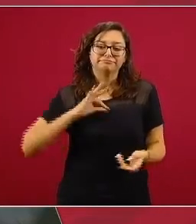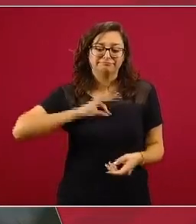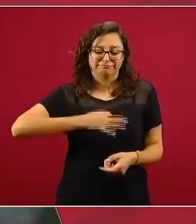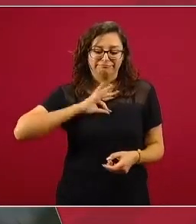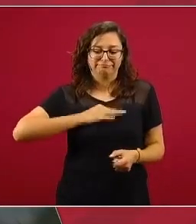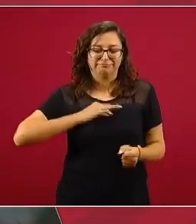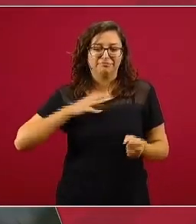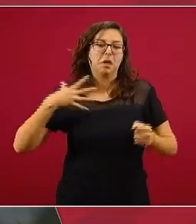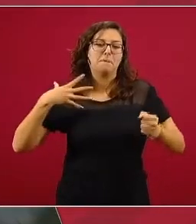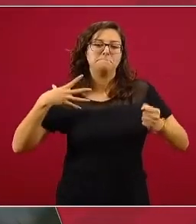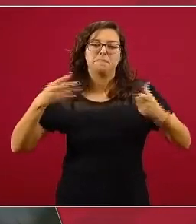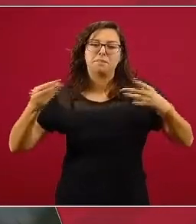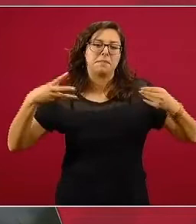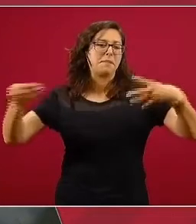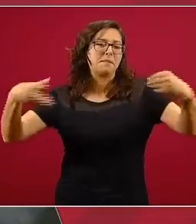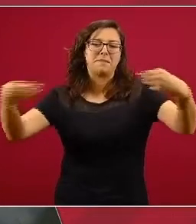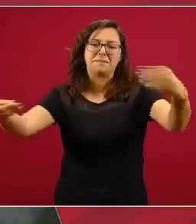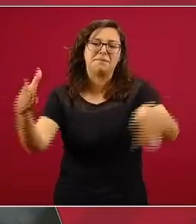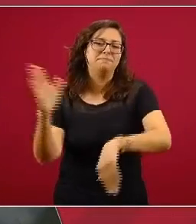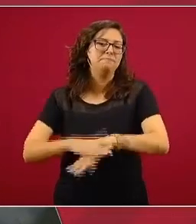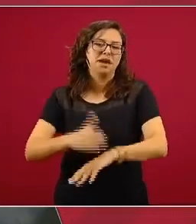enfermedades respiratorias infecciosas.